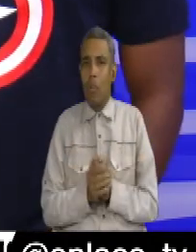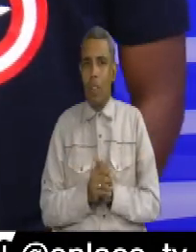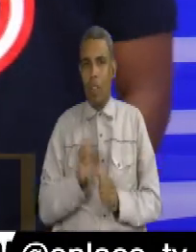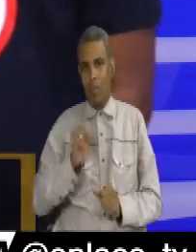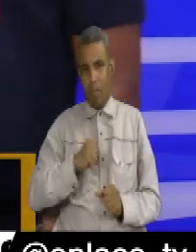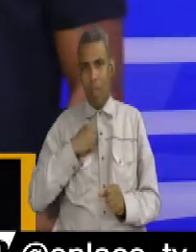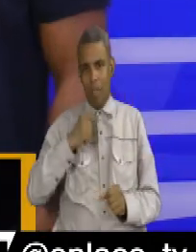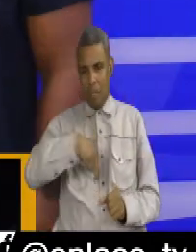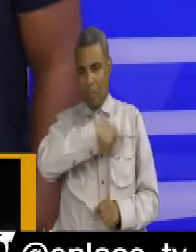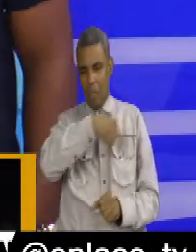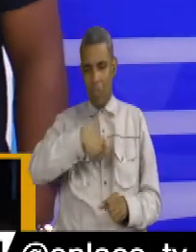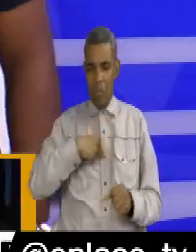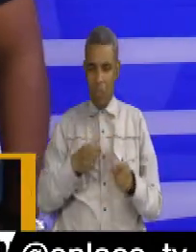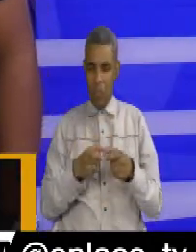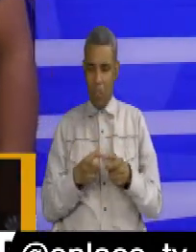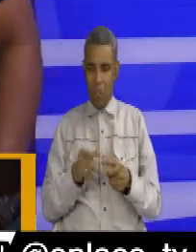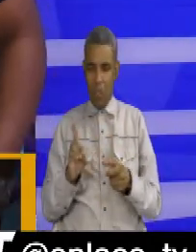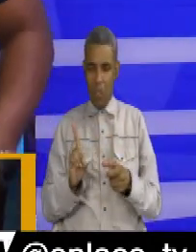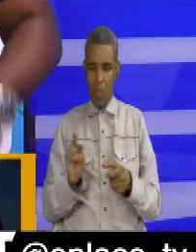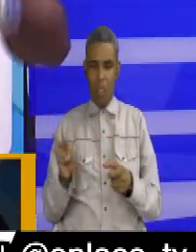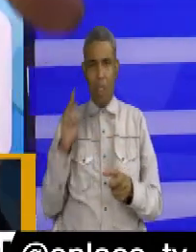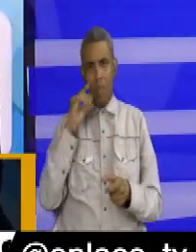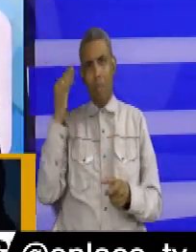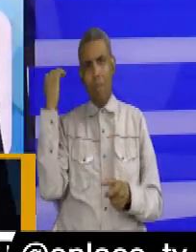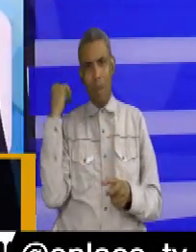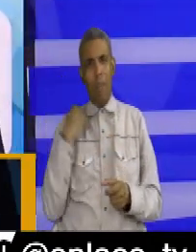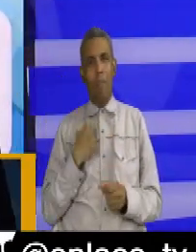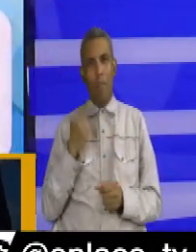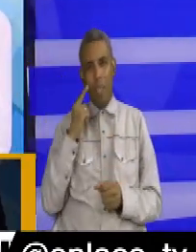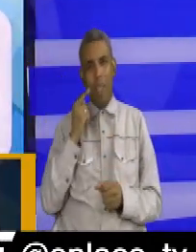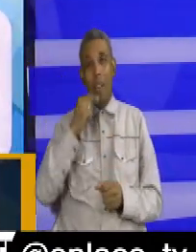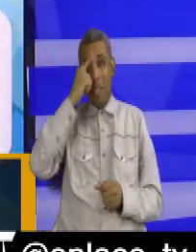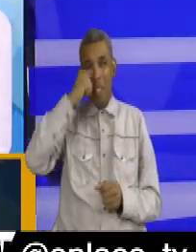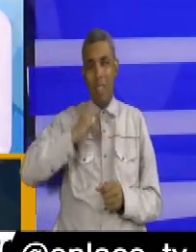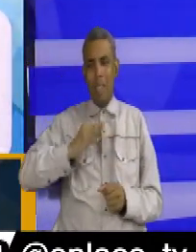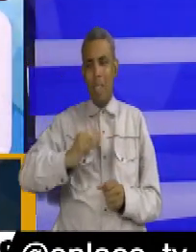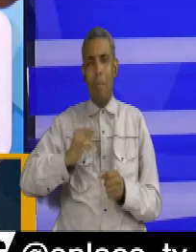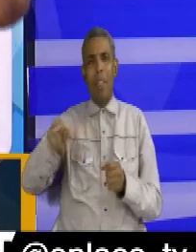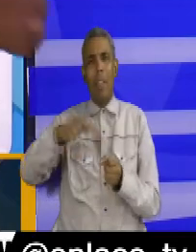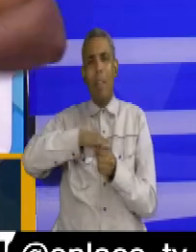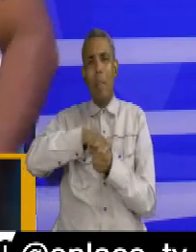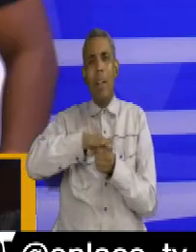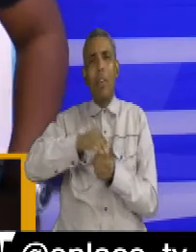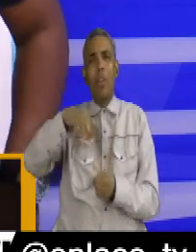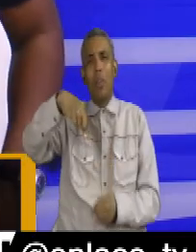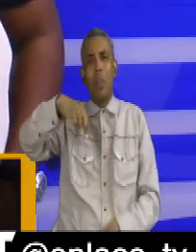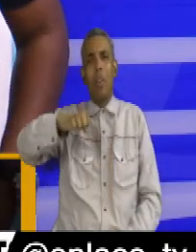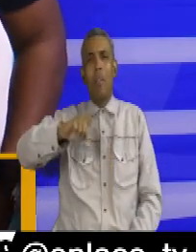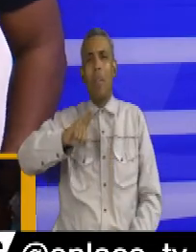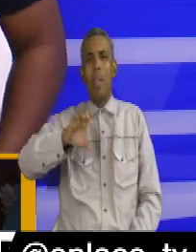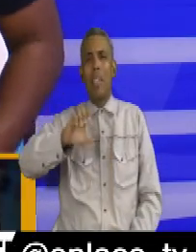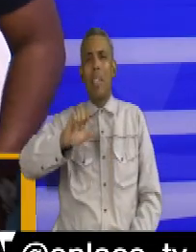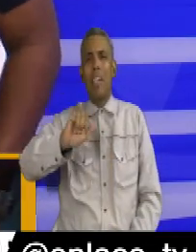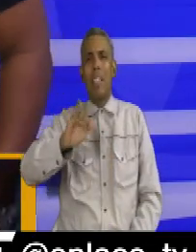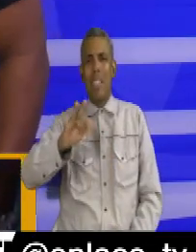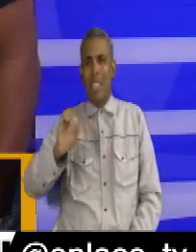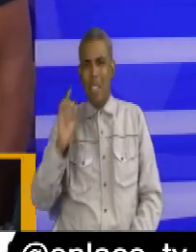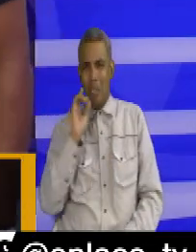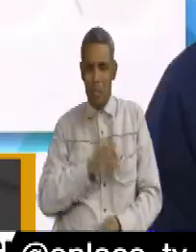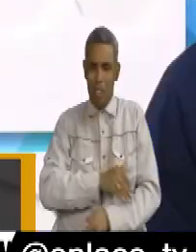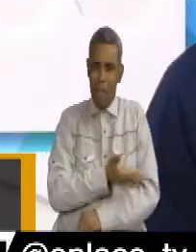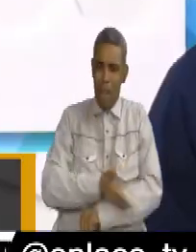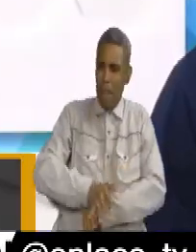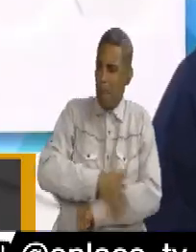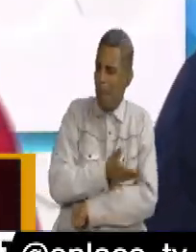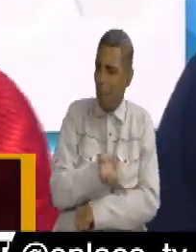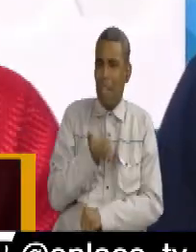dos samarios, nacidos en el barrio Pescadito, donde nació el pibe Valderrama. Tenemos canciones como La Pelomalo, La Moto, Sola, Baila Para